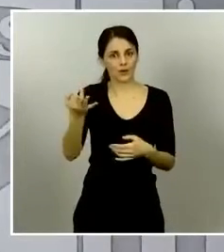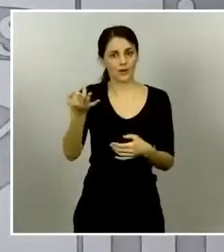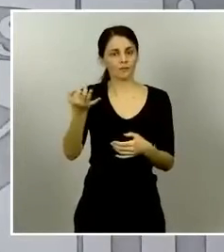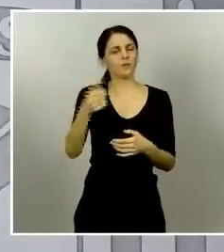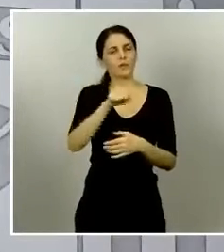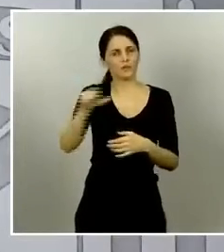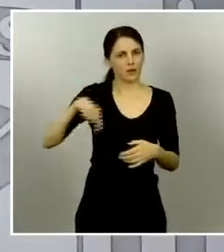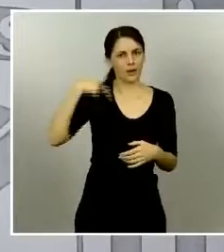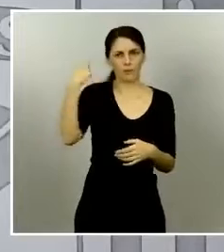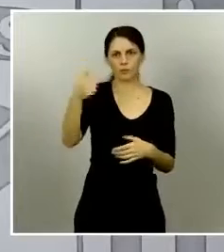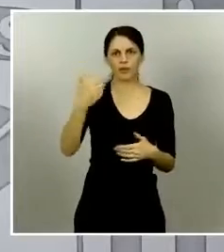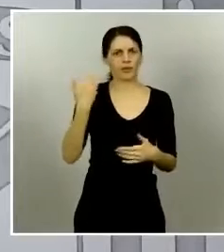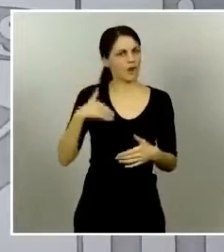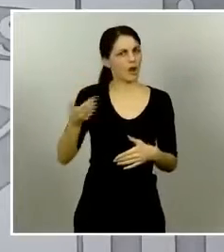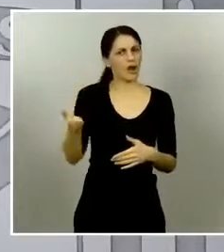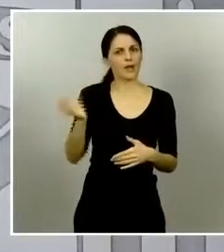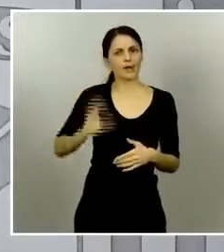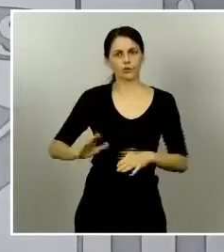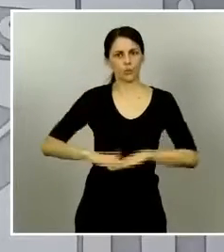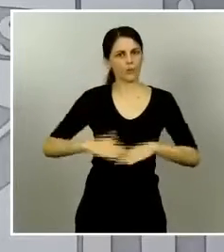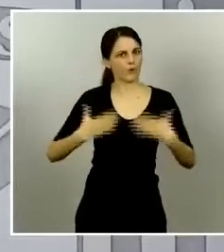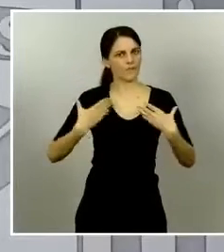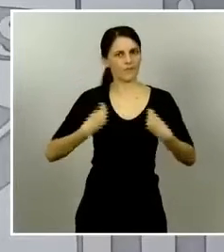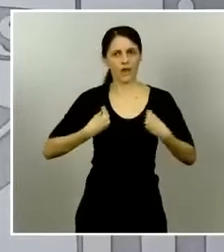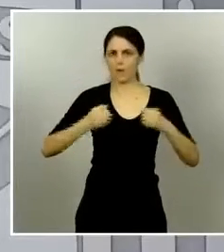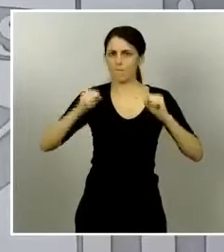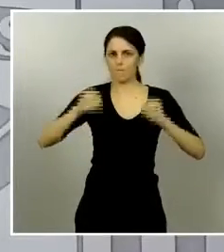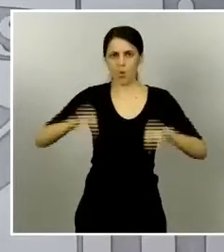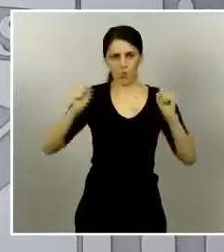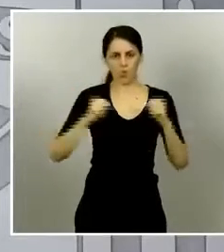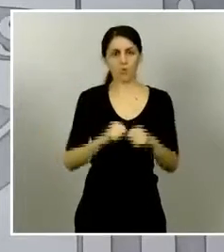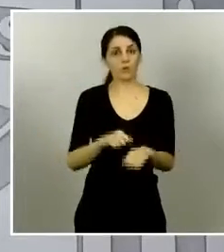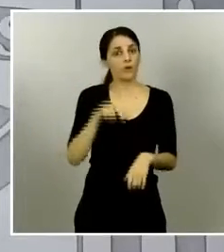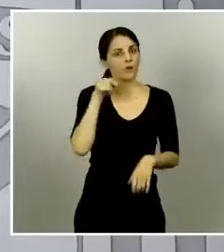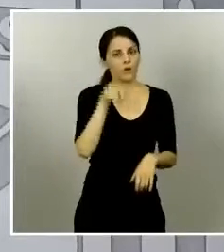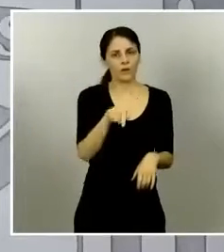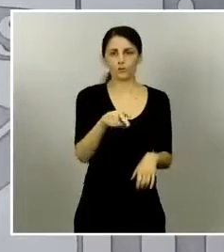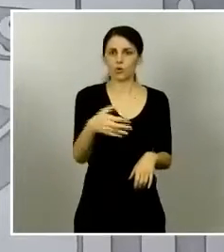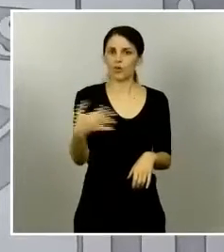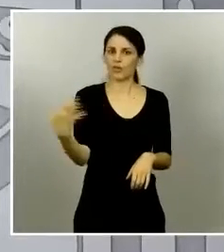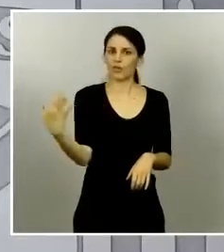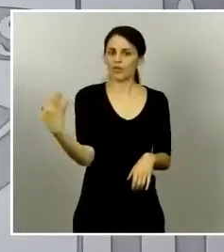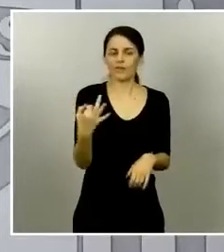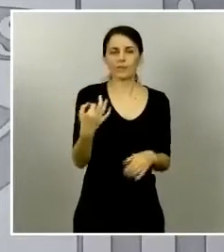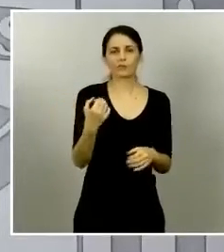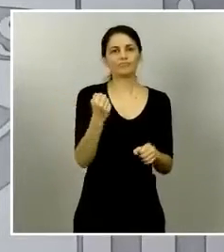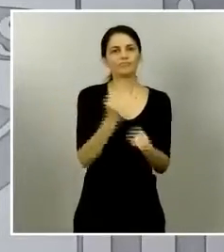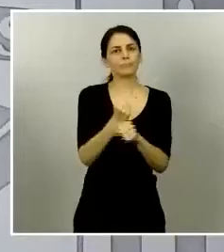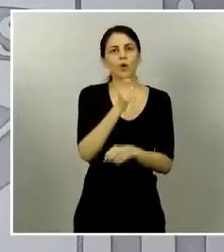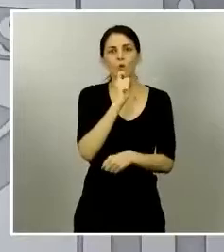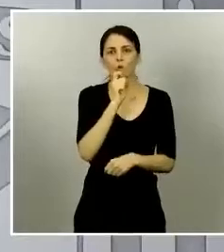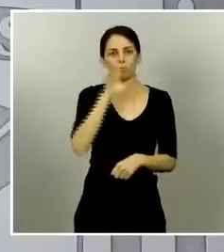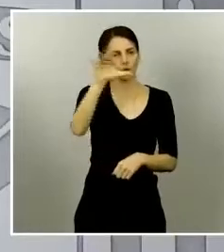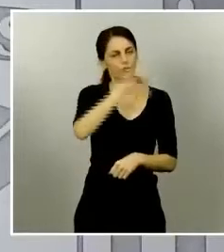presidente ha trasladado que esta próxima semana se aprobará el ingreso mínimo vital, una medida que